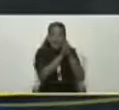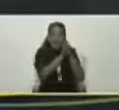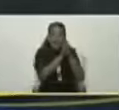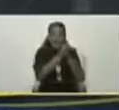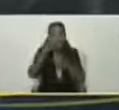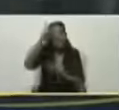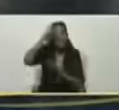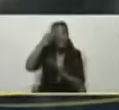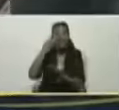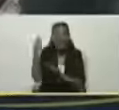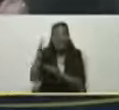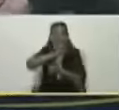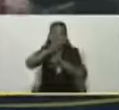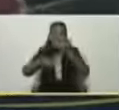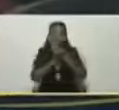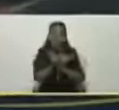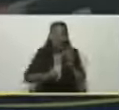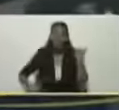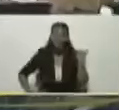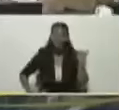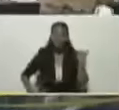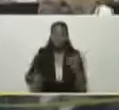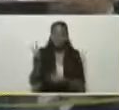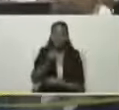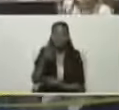Delcy Rodríguez, vicepresidenta ejecutiva.